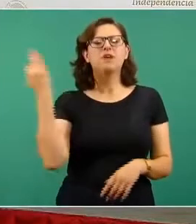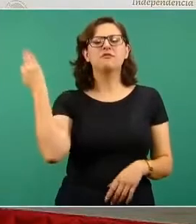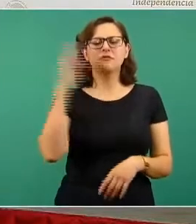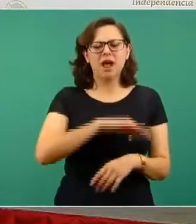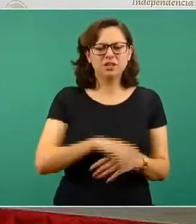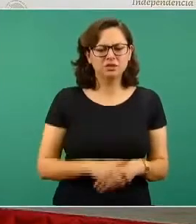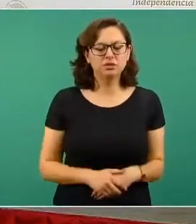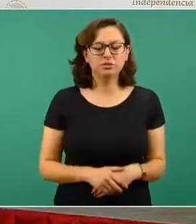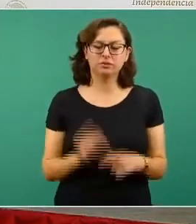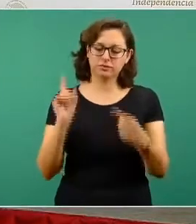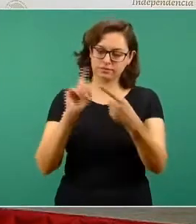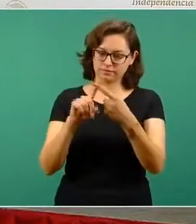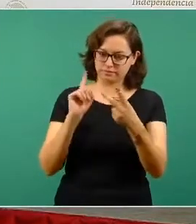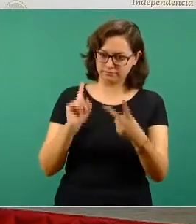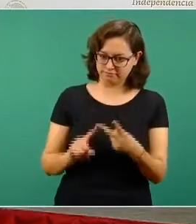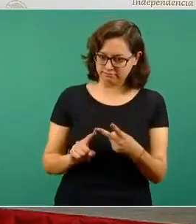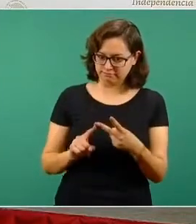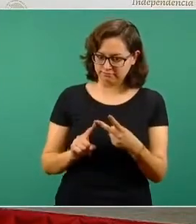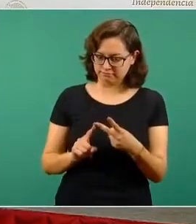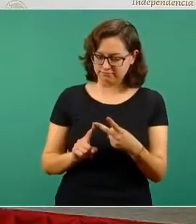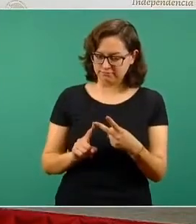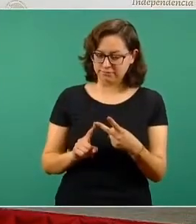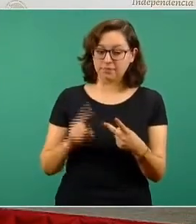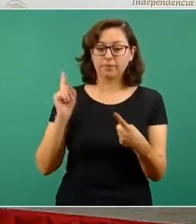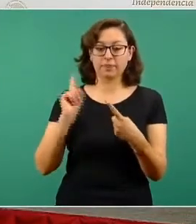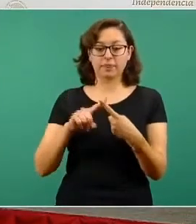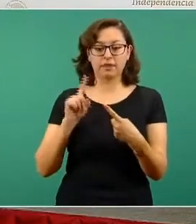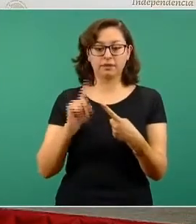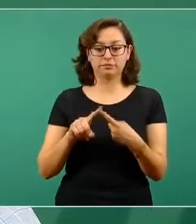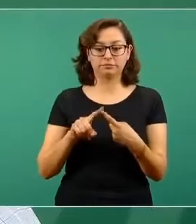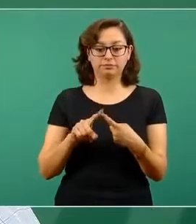confirman que esas vacunas en específico fueron falsas.